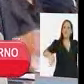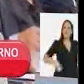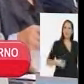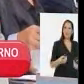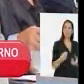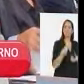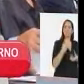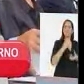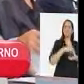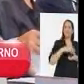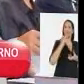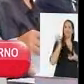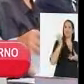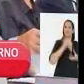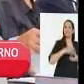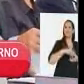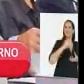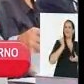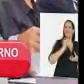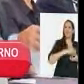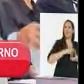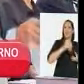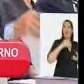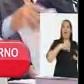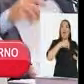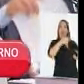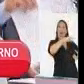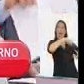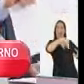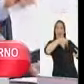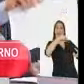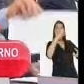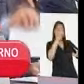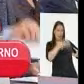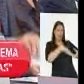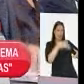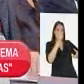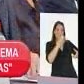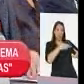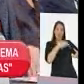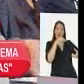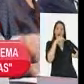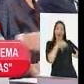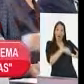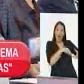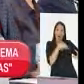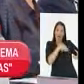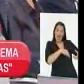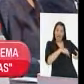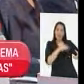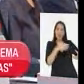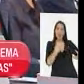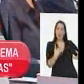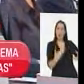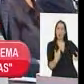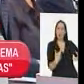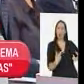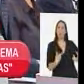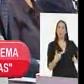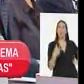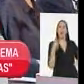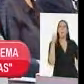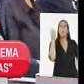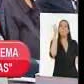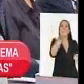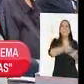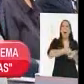salir muy bien, y de hecho tienen dentro de lo que es el PRO cuadros políticos que han salido de ese formato y no les ha